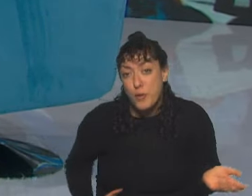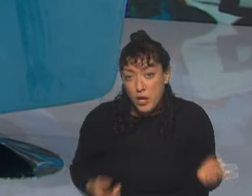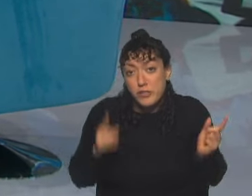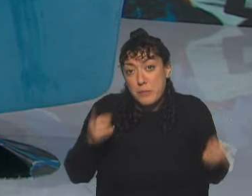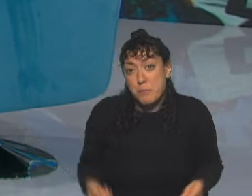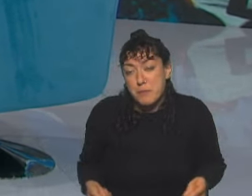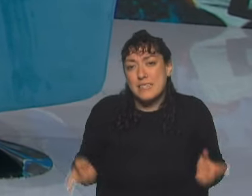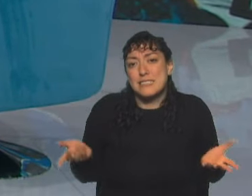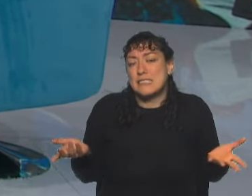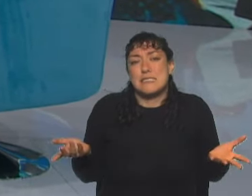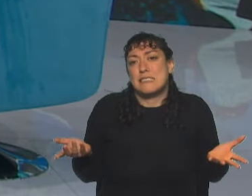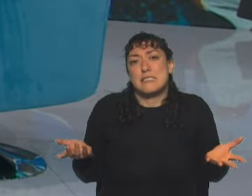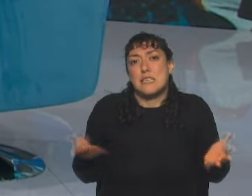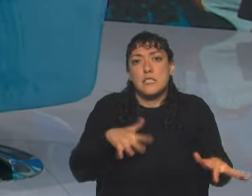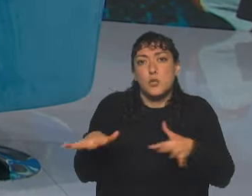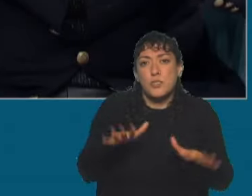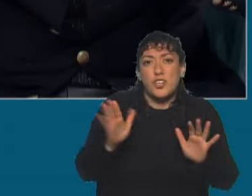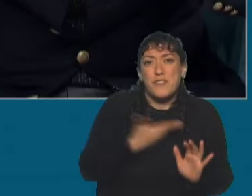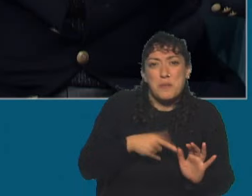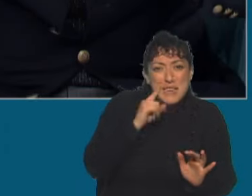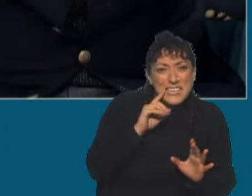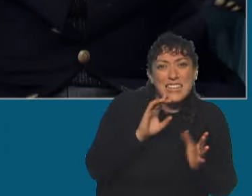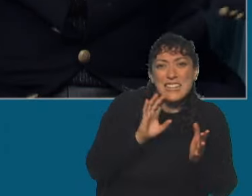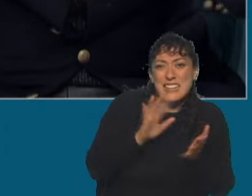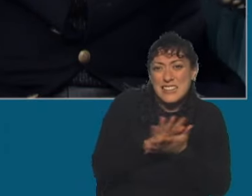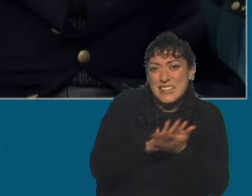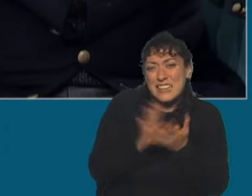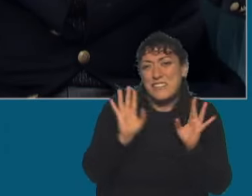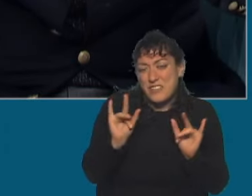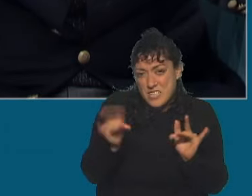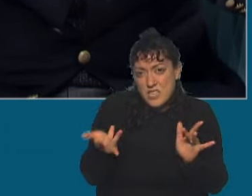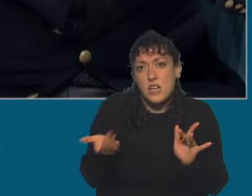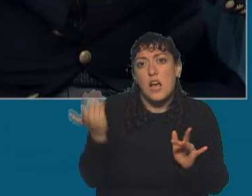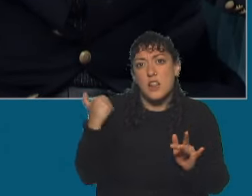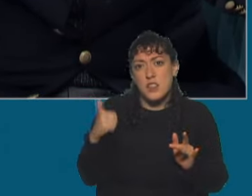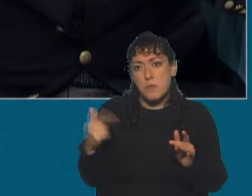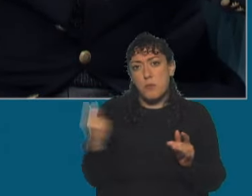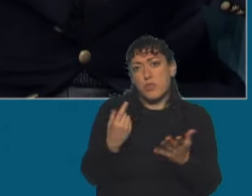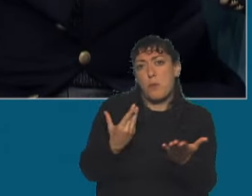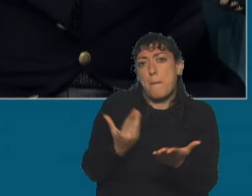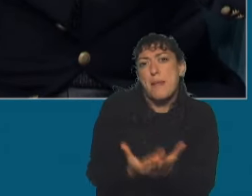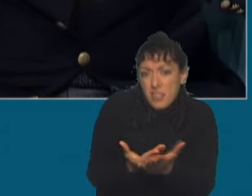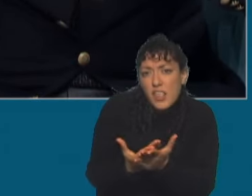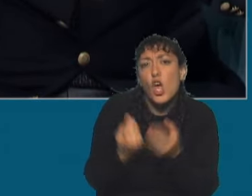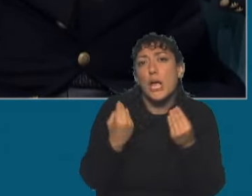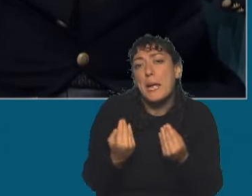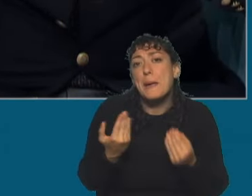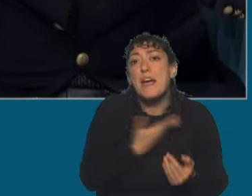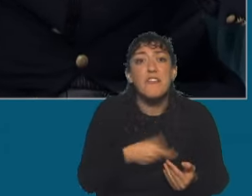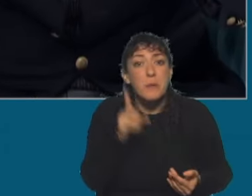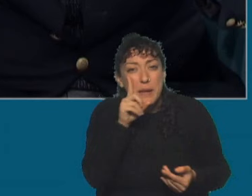decir, es difícil enfrentar una situación con el fondo, pero hay algo que yo planteé en su momento, que si bien el fondo no puede